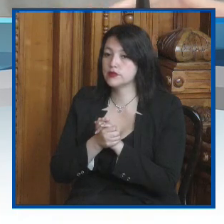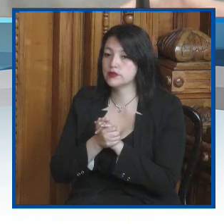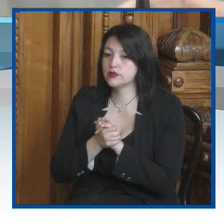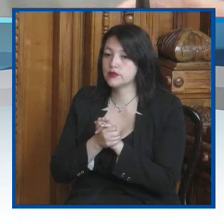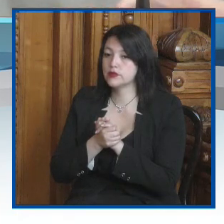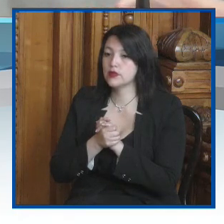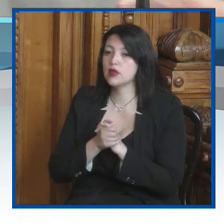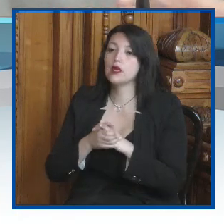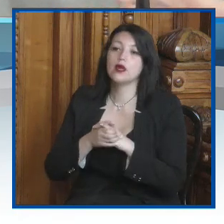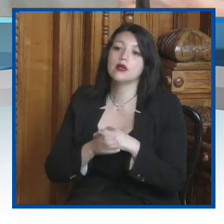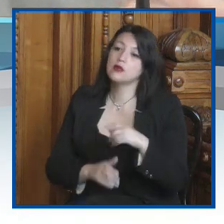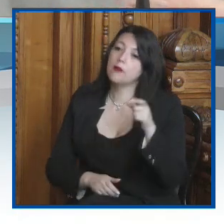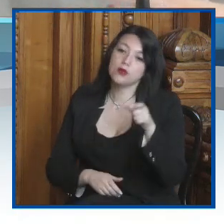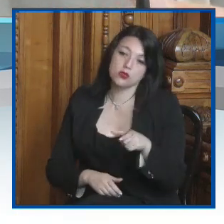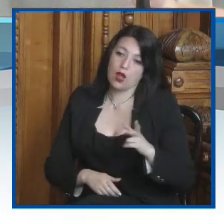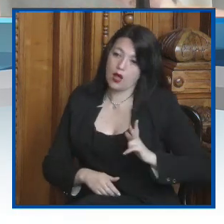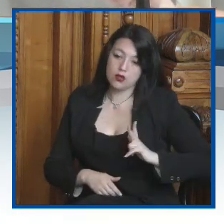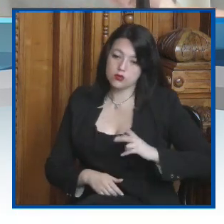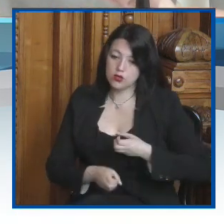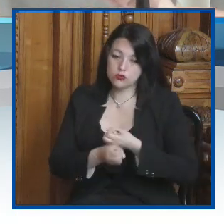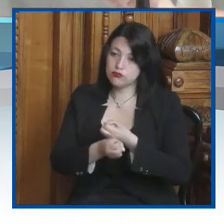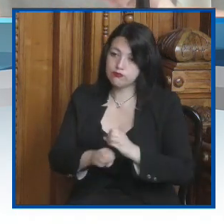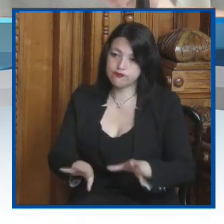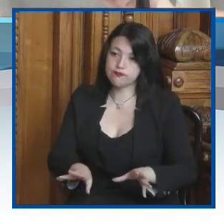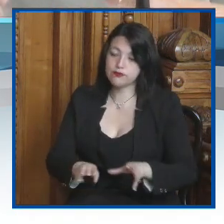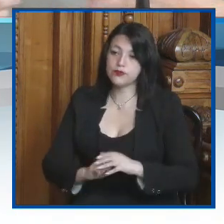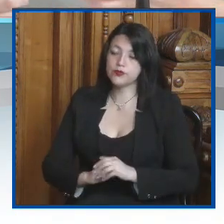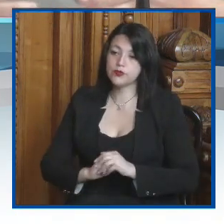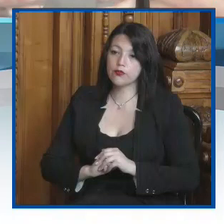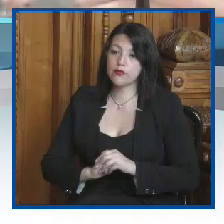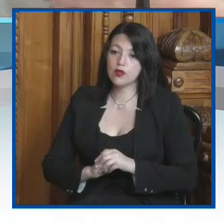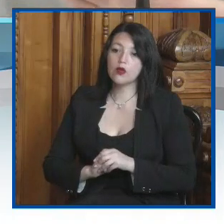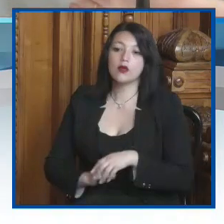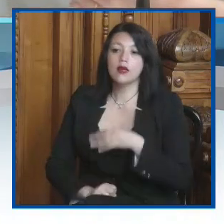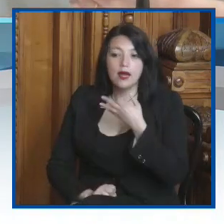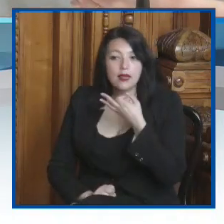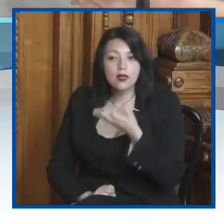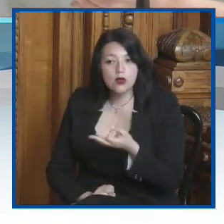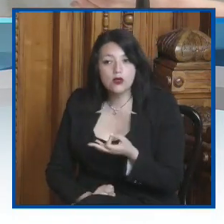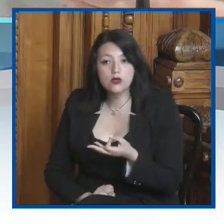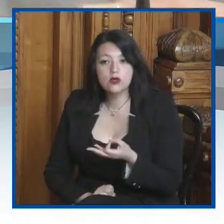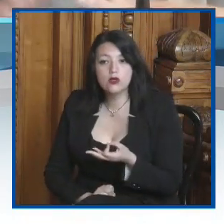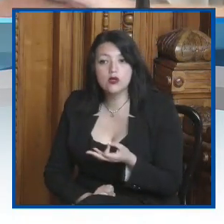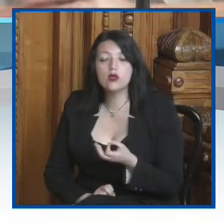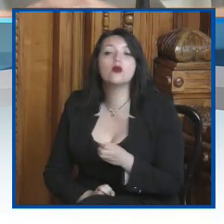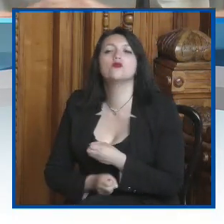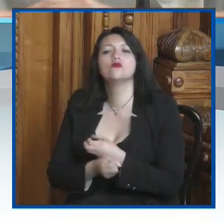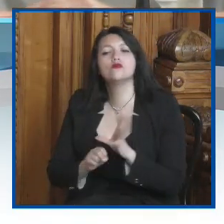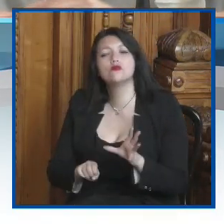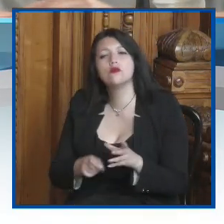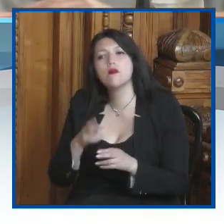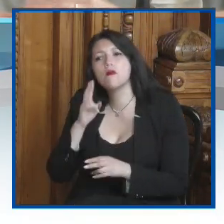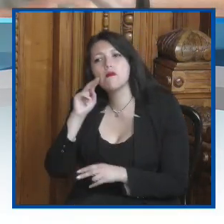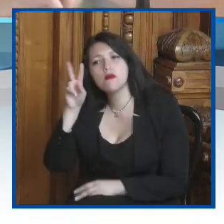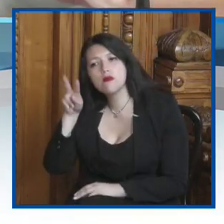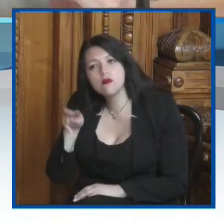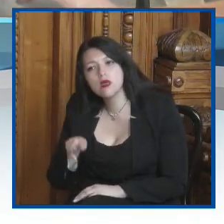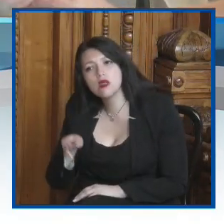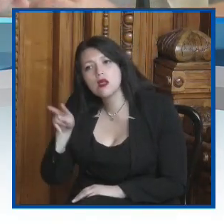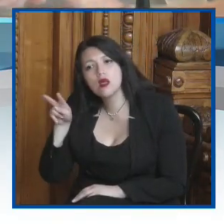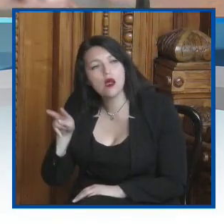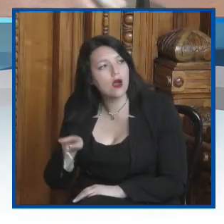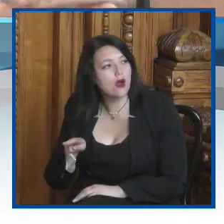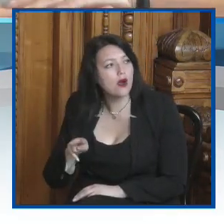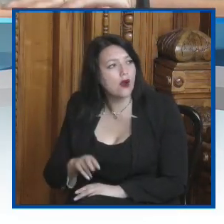lo absuelvo al señor. Y cuando yo le digo, bueno, yo lo voy a absolver, el señor me quedó mirando y lo mira, y su abogado